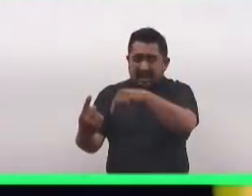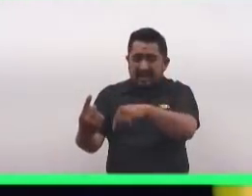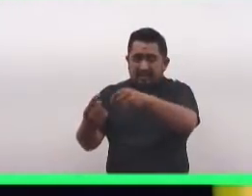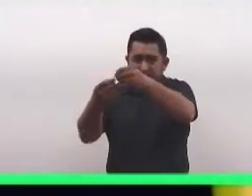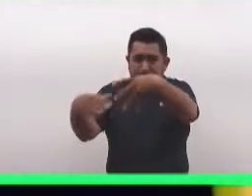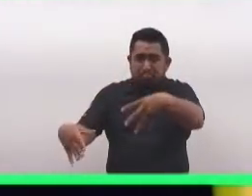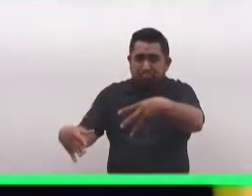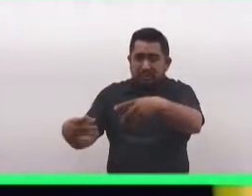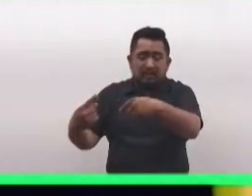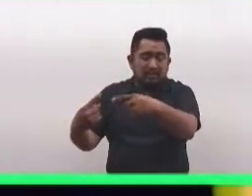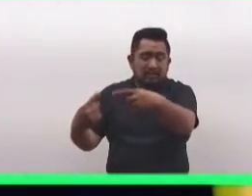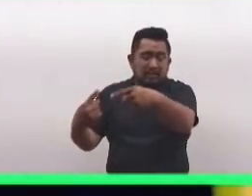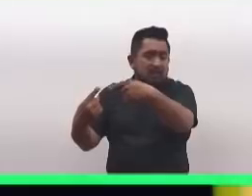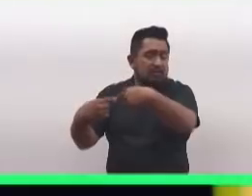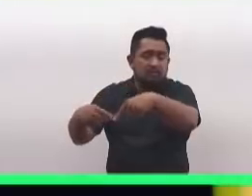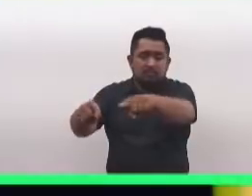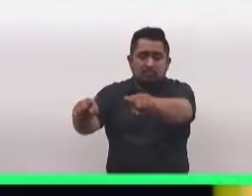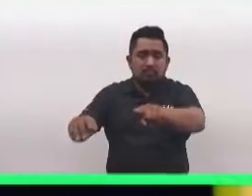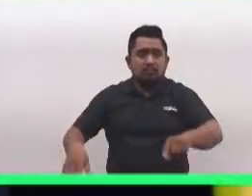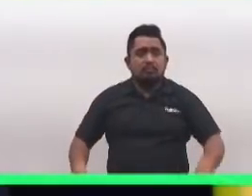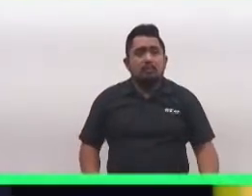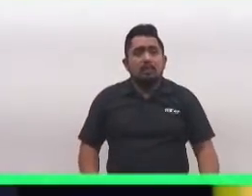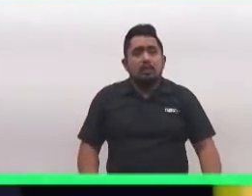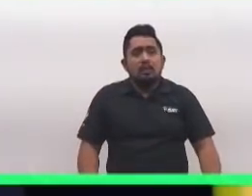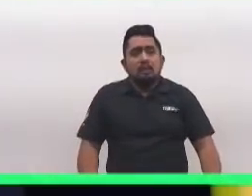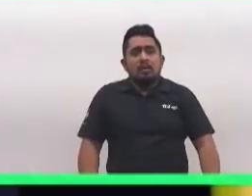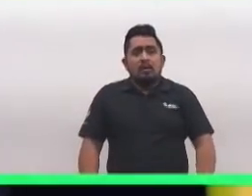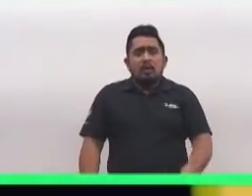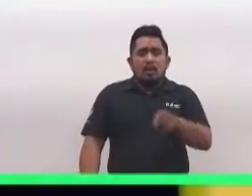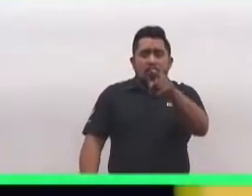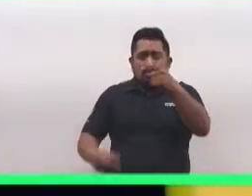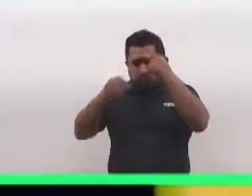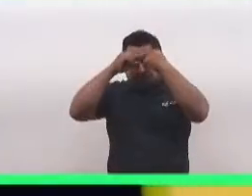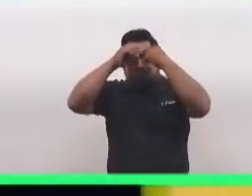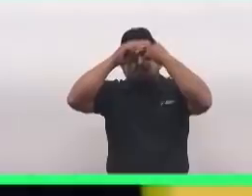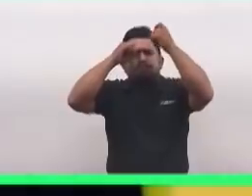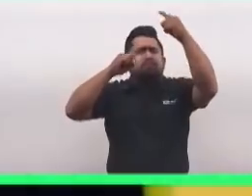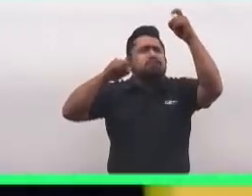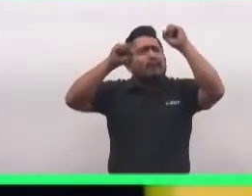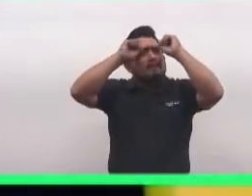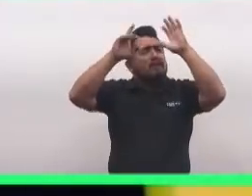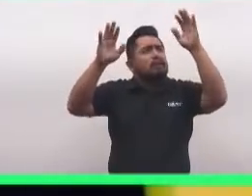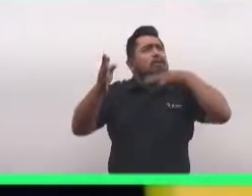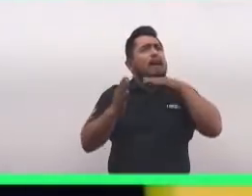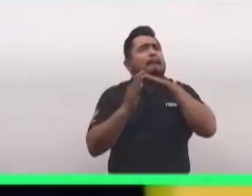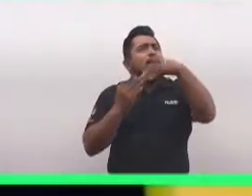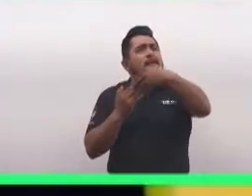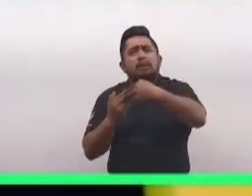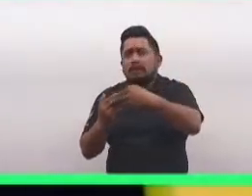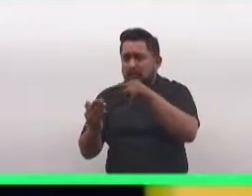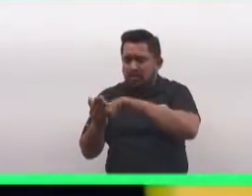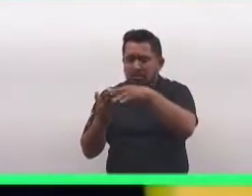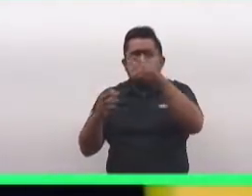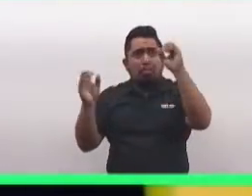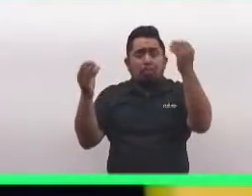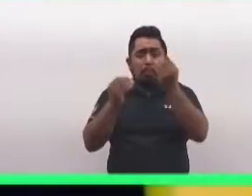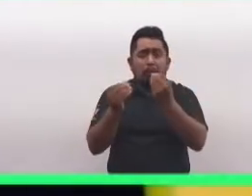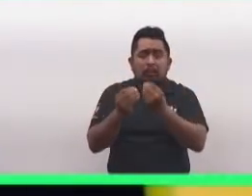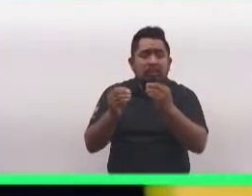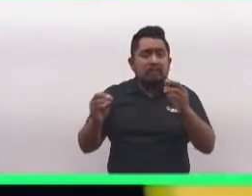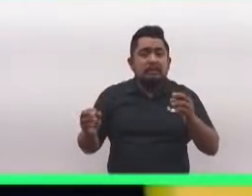corredor tienes un cúmulo de sueños y proyectos nadando revienta nada porque